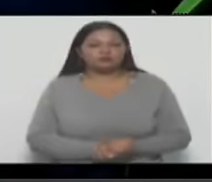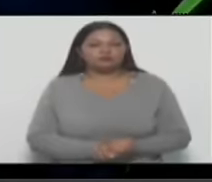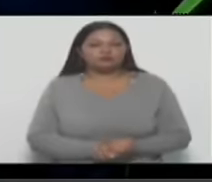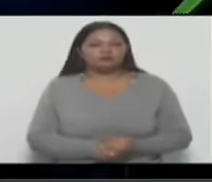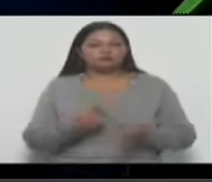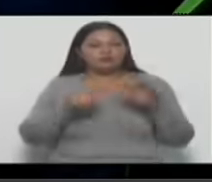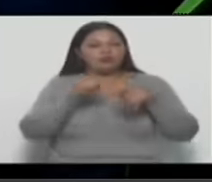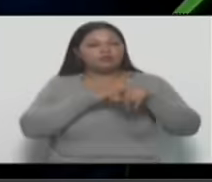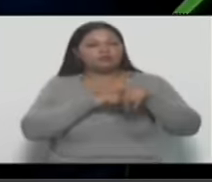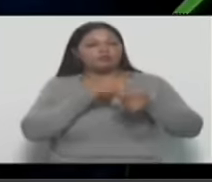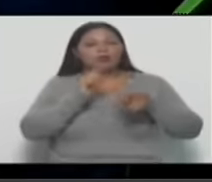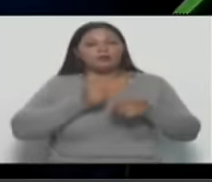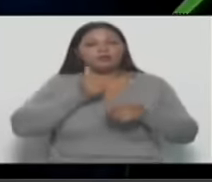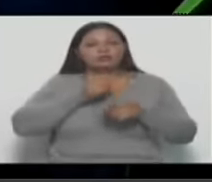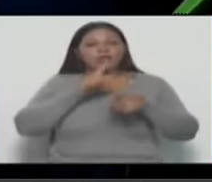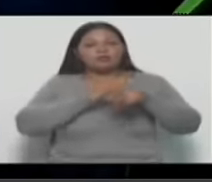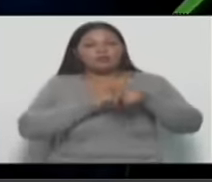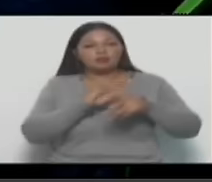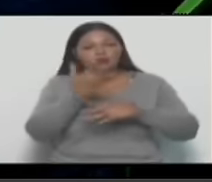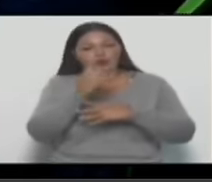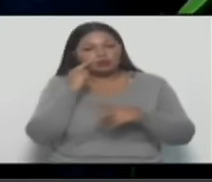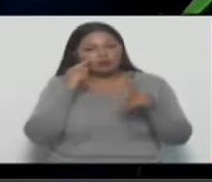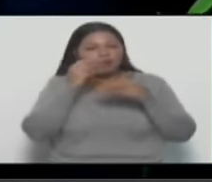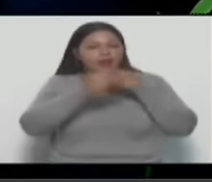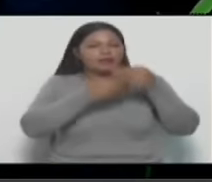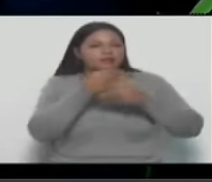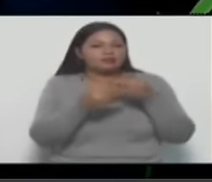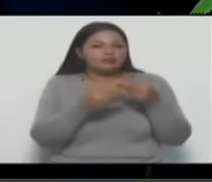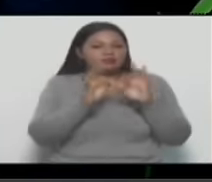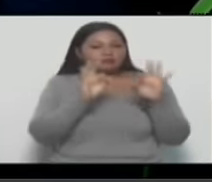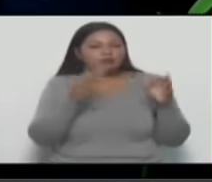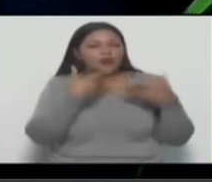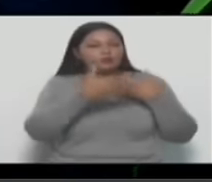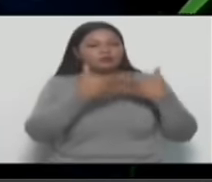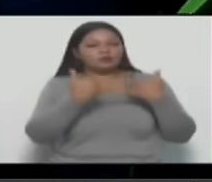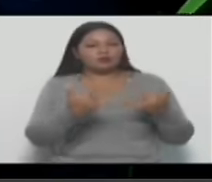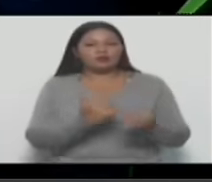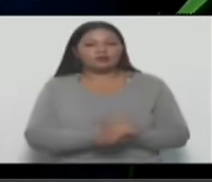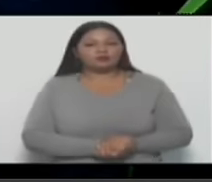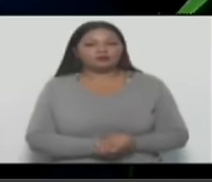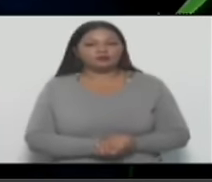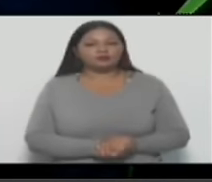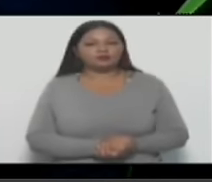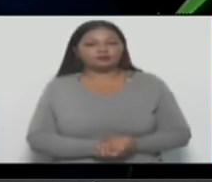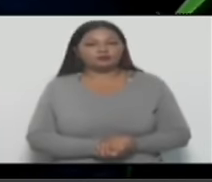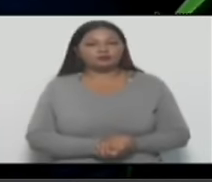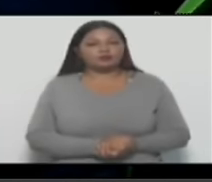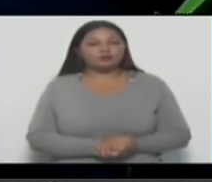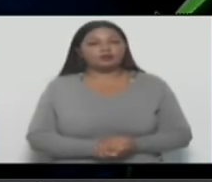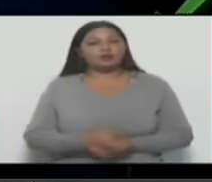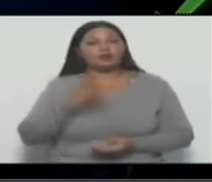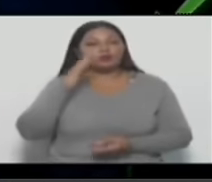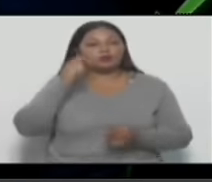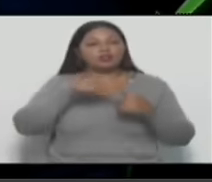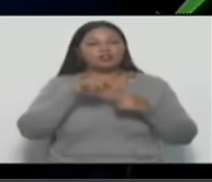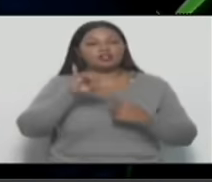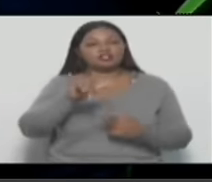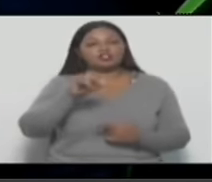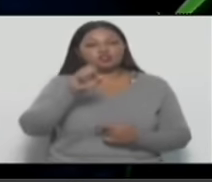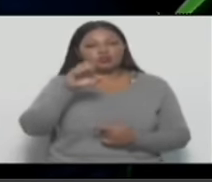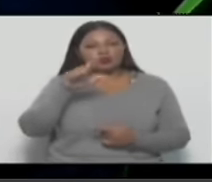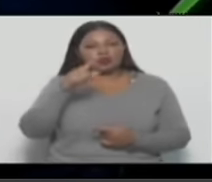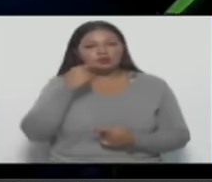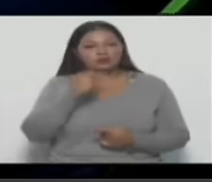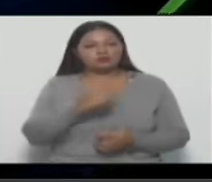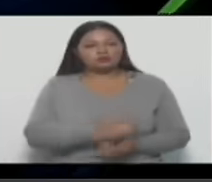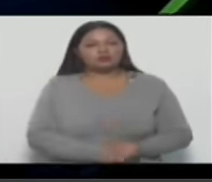el tiempo y quiero aprovechar además porque son dudas que se van generando en la conversación. Por lo menos acá Joel nos escribe, nos dice: